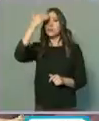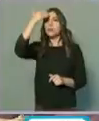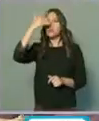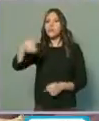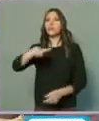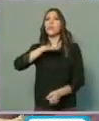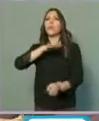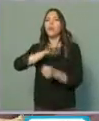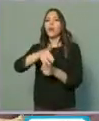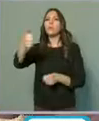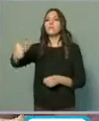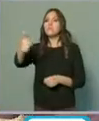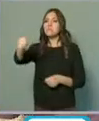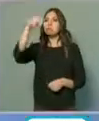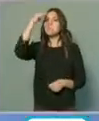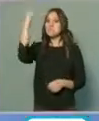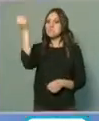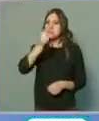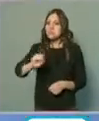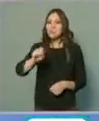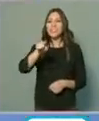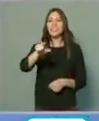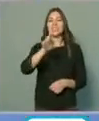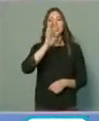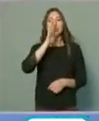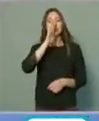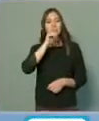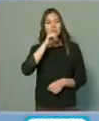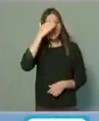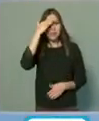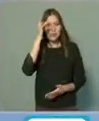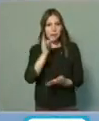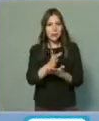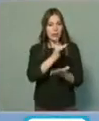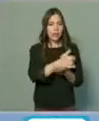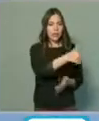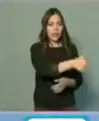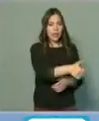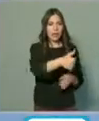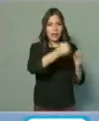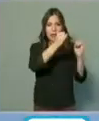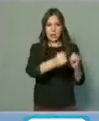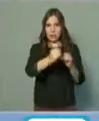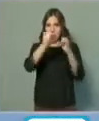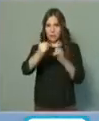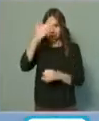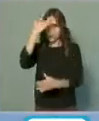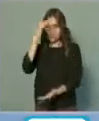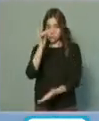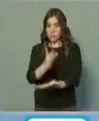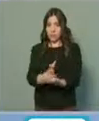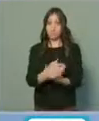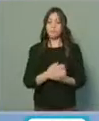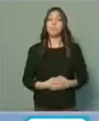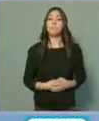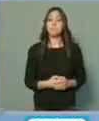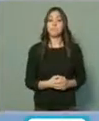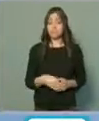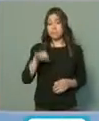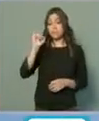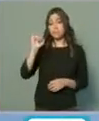sus talentos, sus debilidades de forma muy individual. Sí, claro. Por ejemplo, se ha dicho